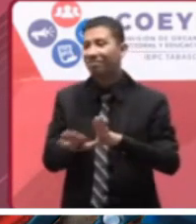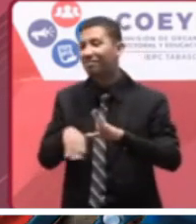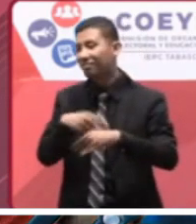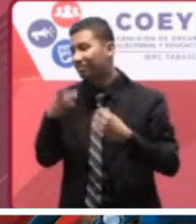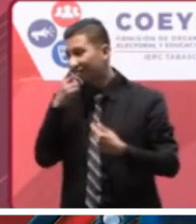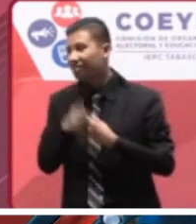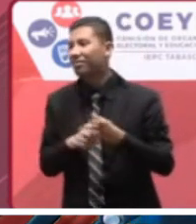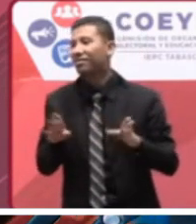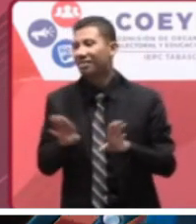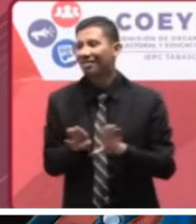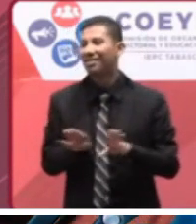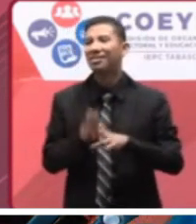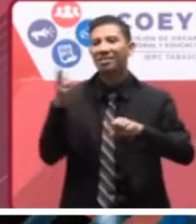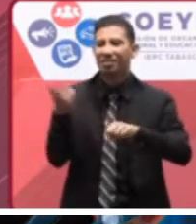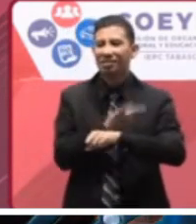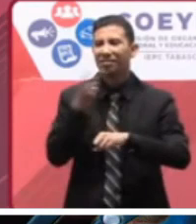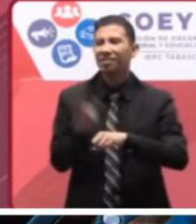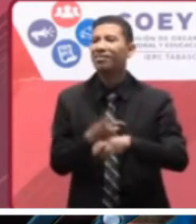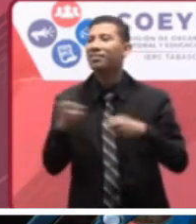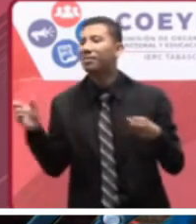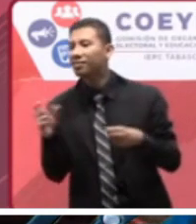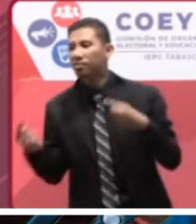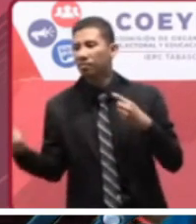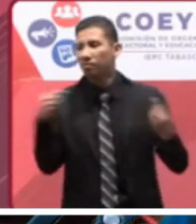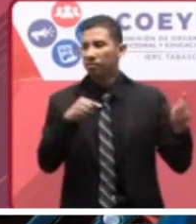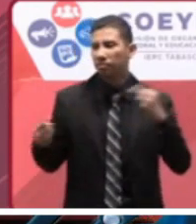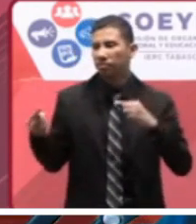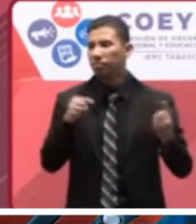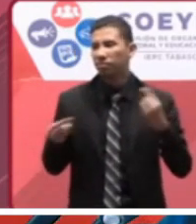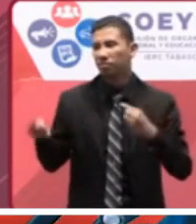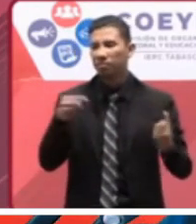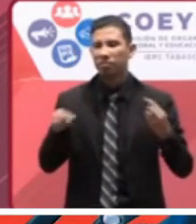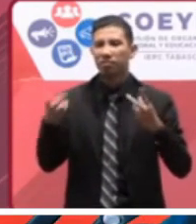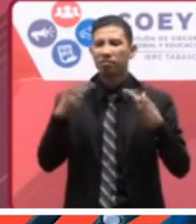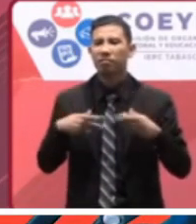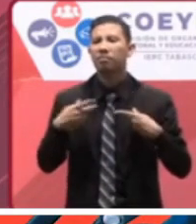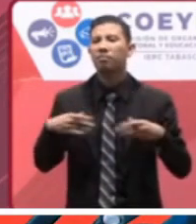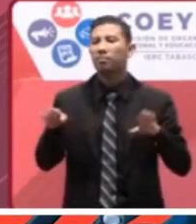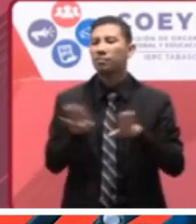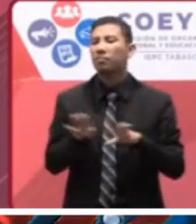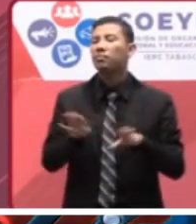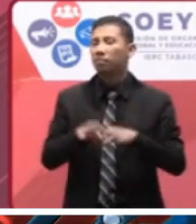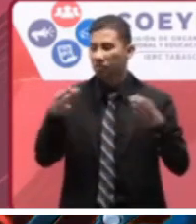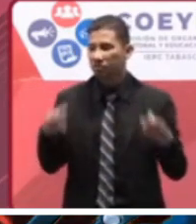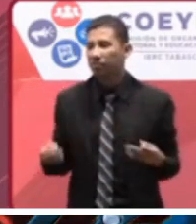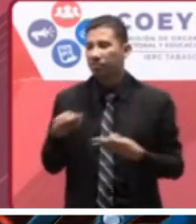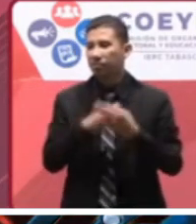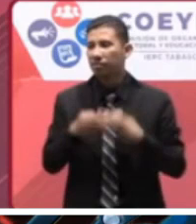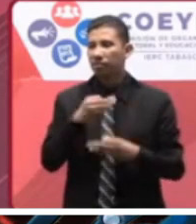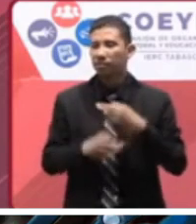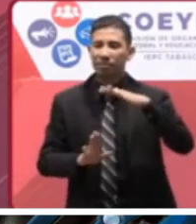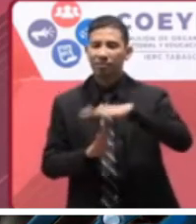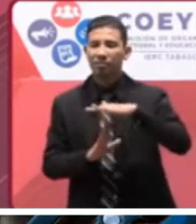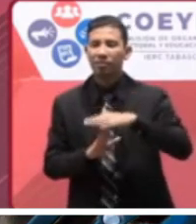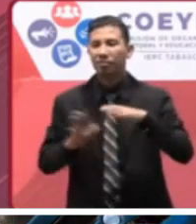gobierno. Lo que pasa es que cuando se ataca al INE, el INE simple y sencillamente a la ciudadanía le pone los datos en el hecho, sobre la mesa.